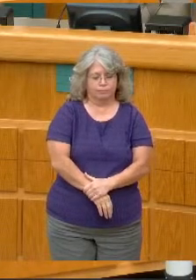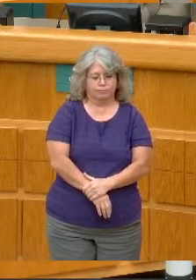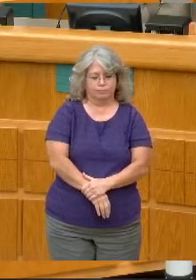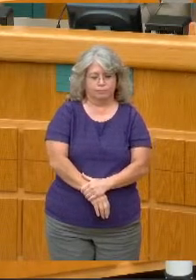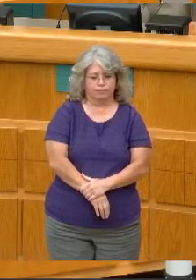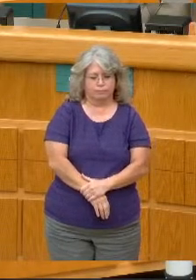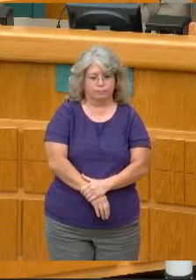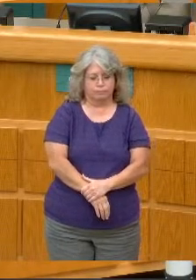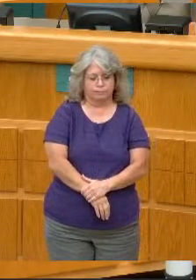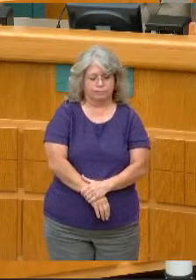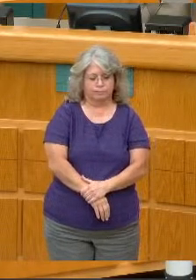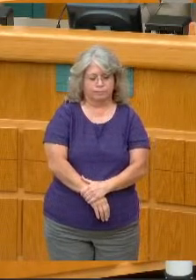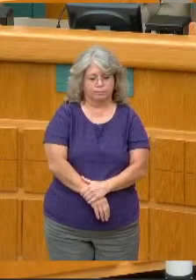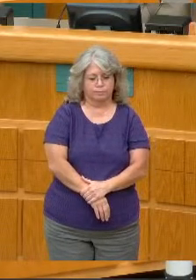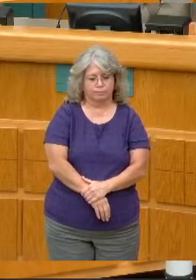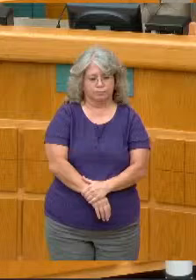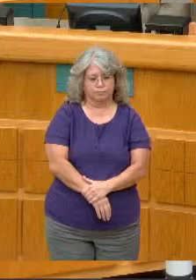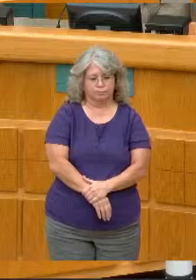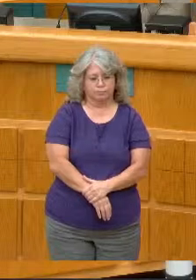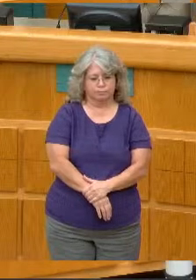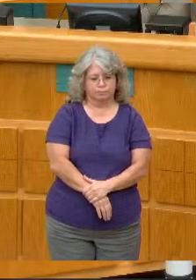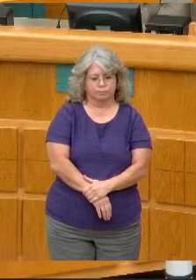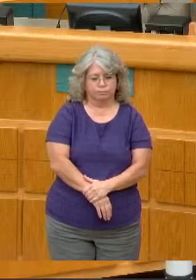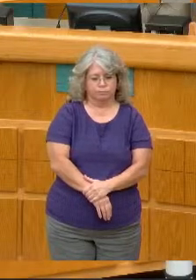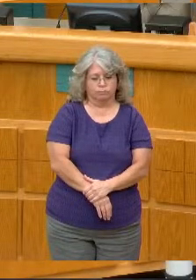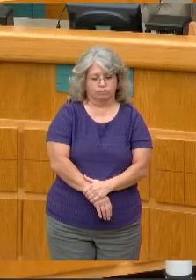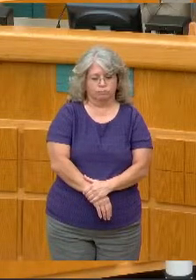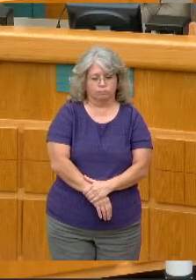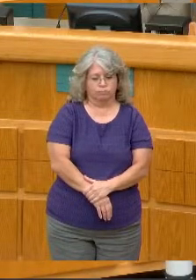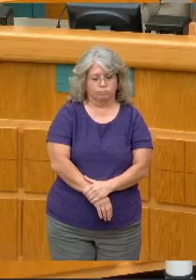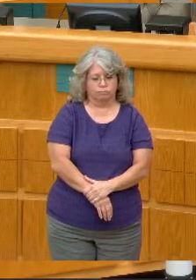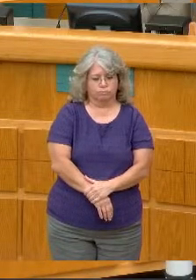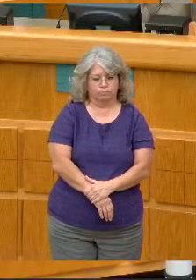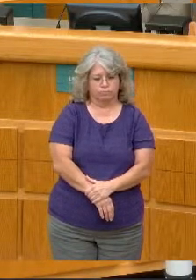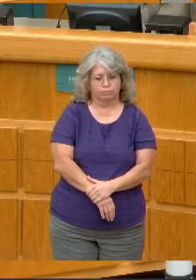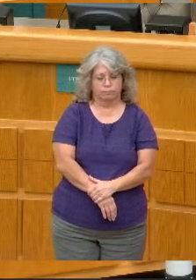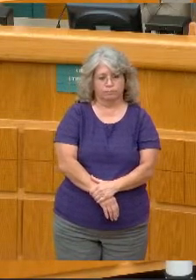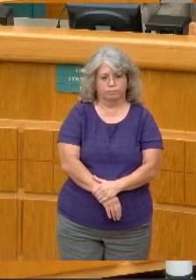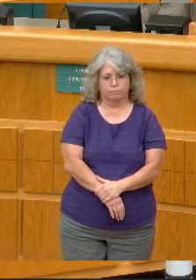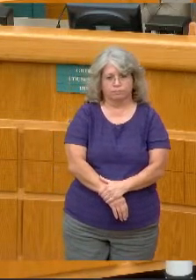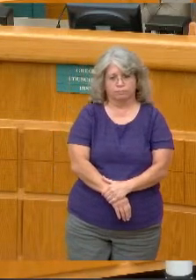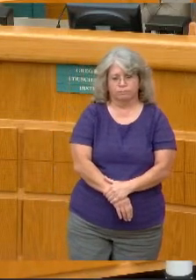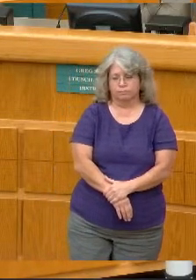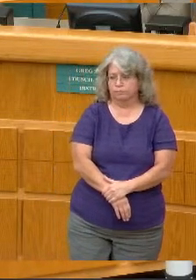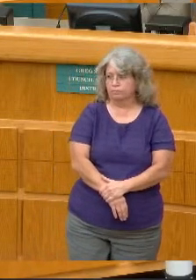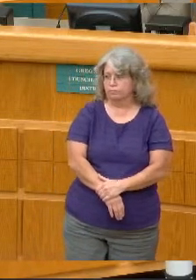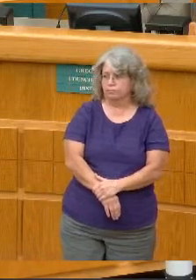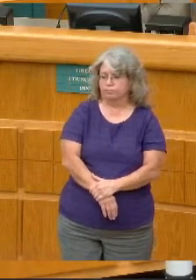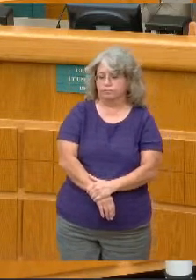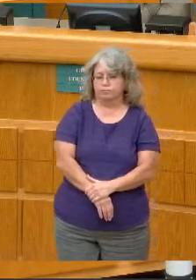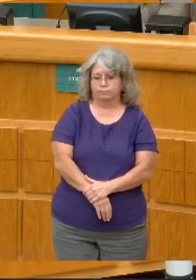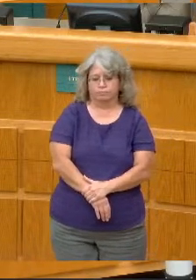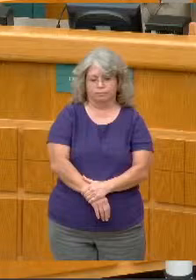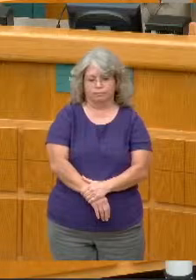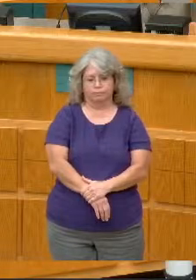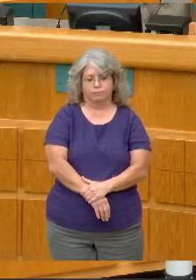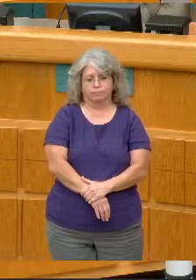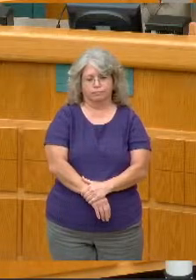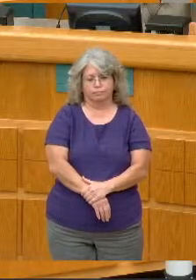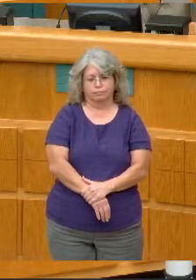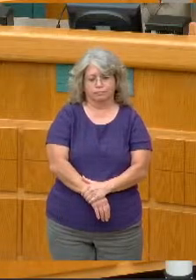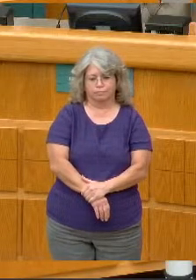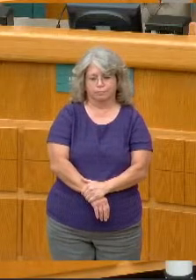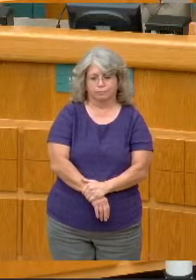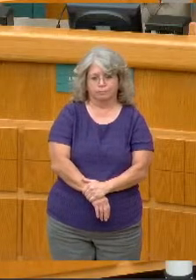clínica fija en La Palmera y nuestras pequeñas clínicas para llegar a las áreas remotas del condado, así como los servicios de los bomberos. Esta